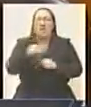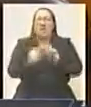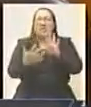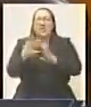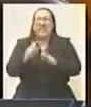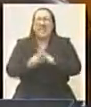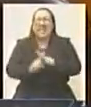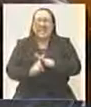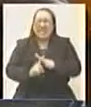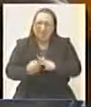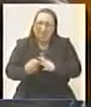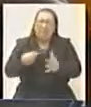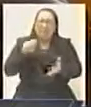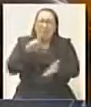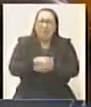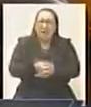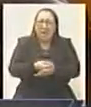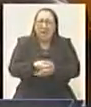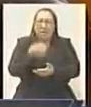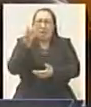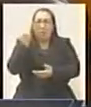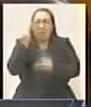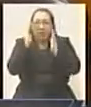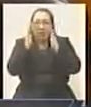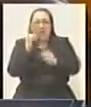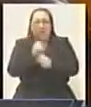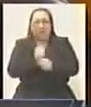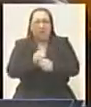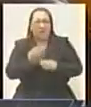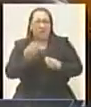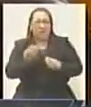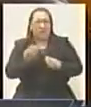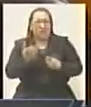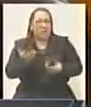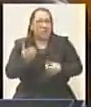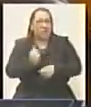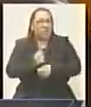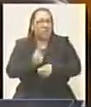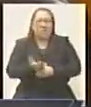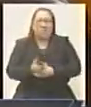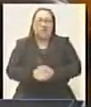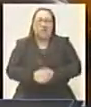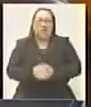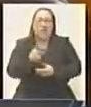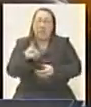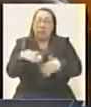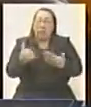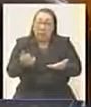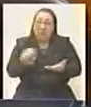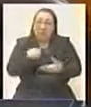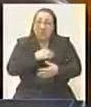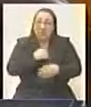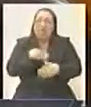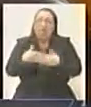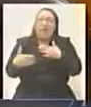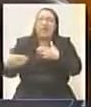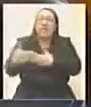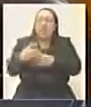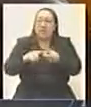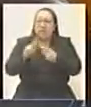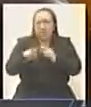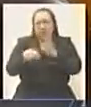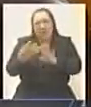2015 recién les van a pagar una bonificación por dedicación exclusiva en sus funciones. Eso podría, ministra, adelantarse pues desde